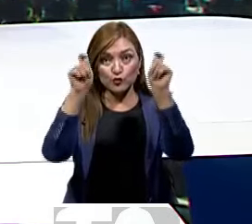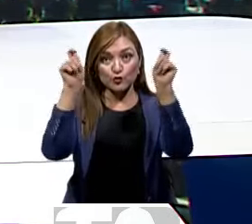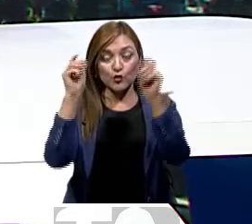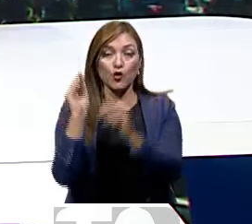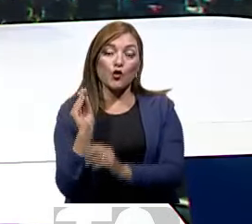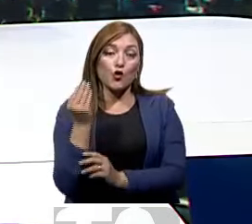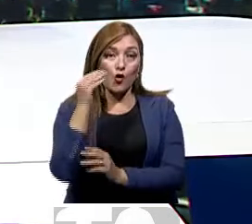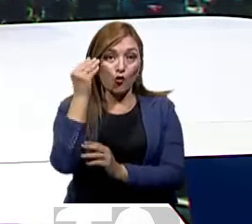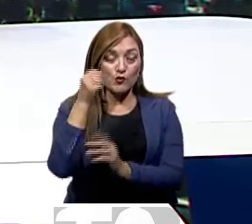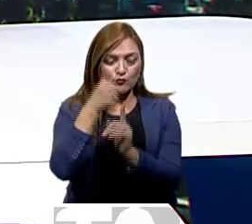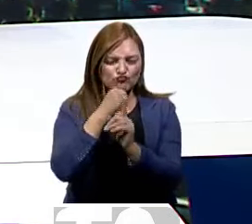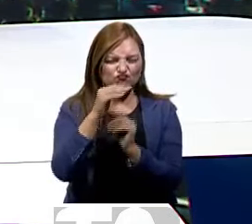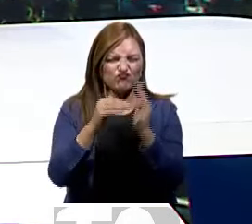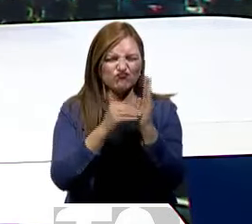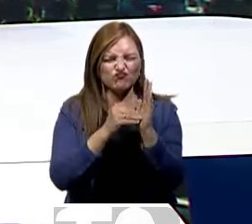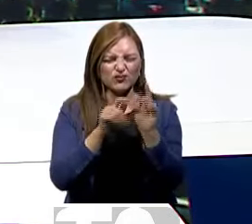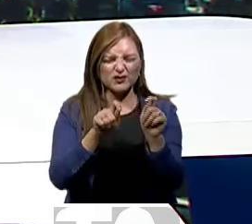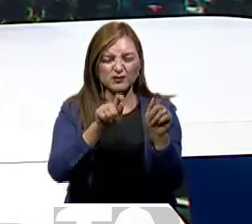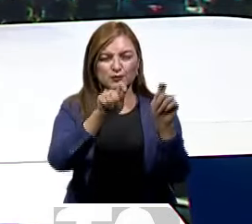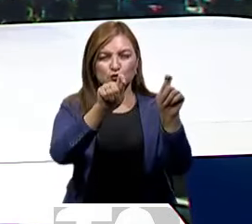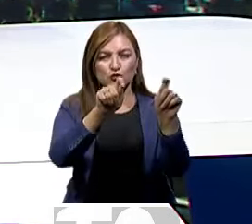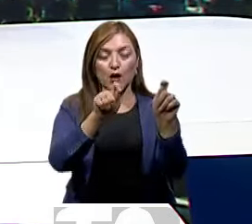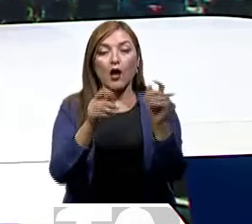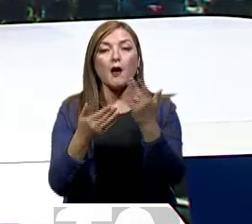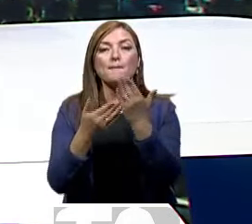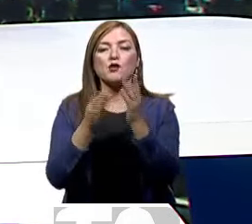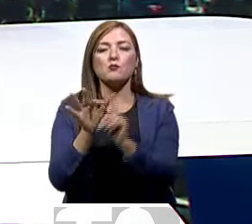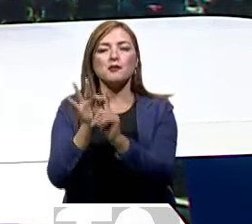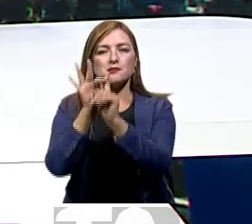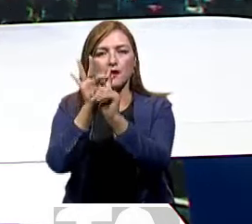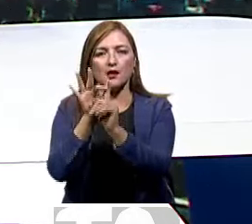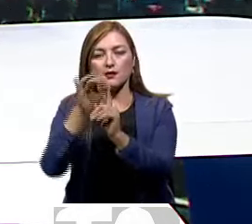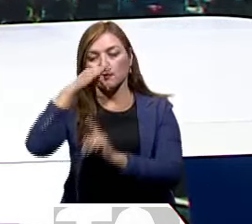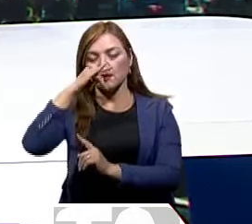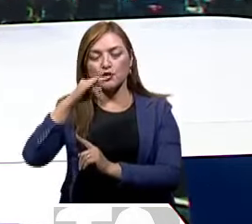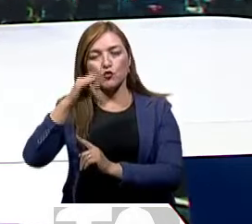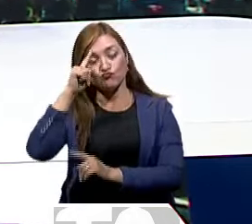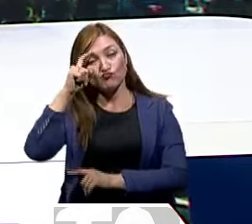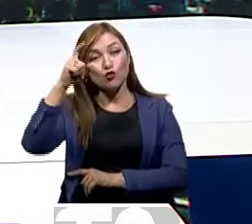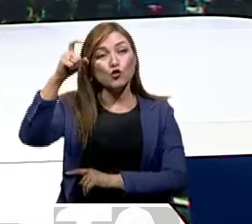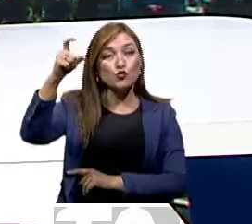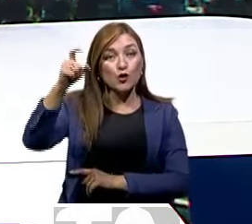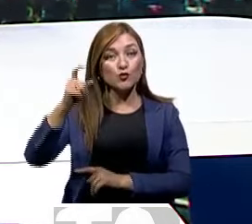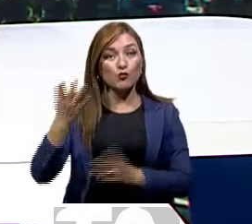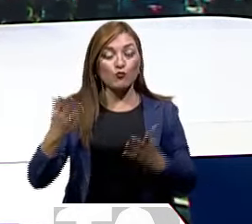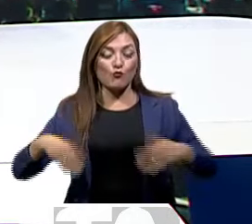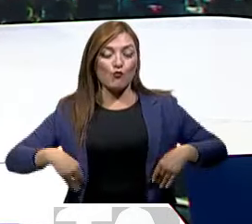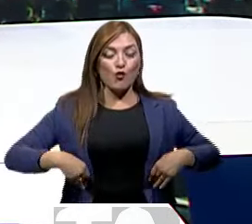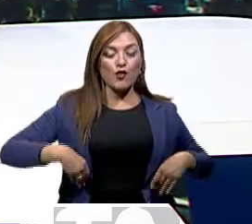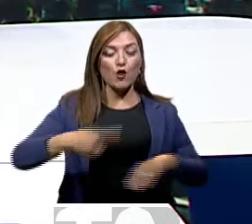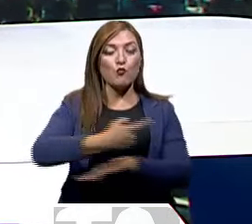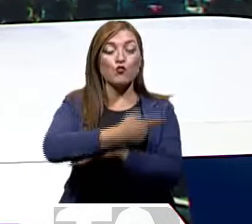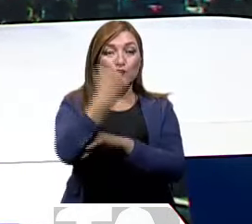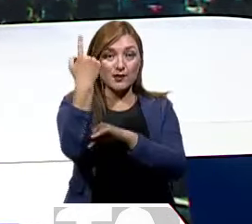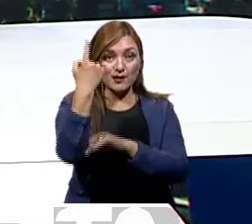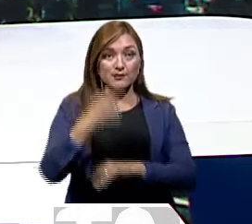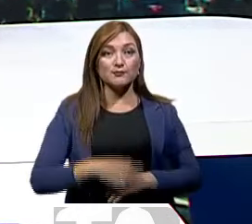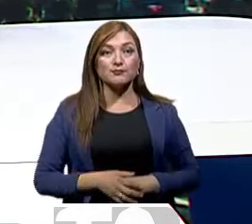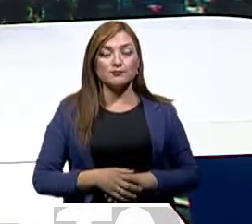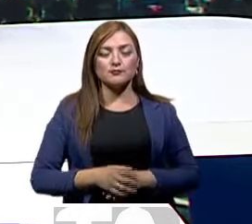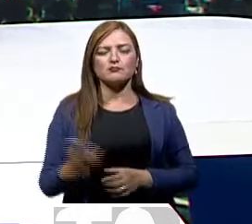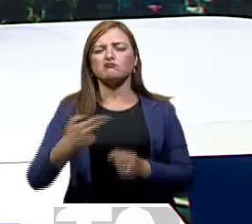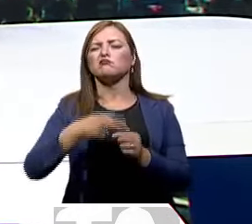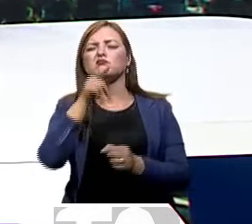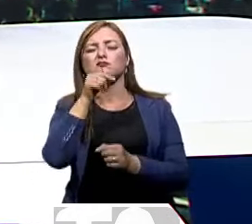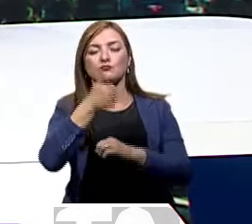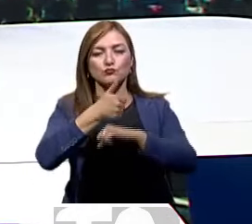Cáncer realizó un evento donde los menores que padecen esta enfermedad pudieron cumplir sus sueños de ser modelos por un día. Al evento asistieron autoridades